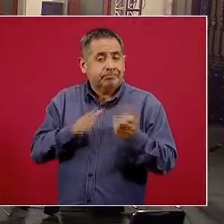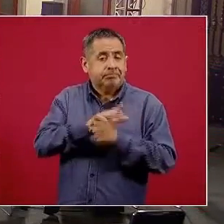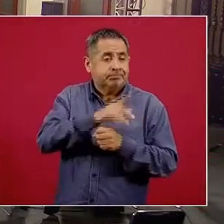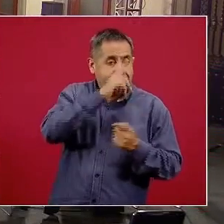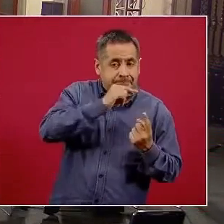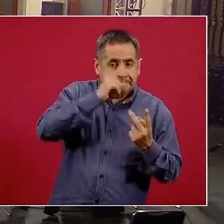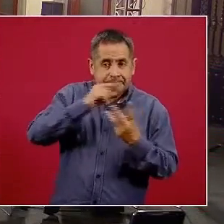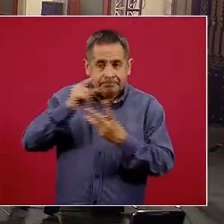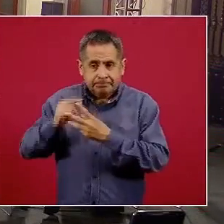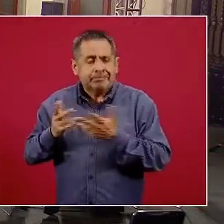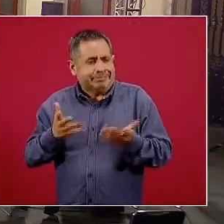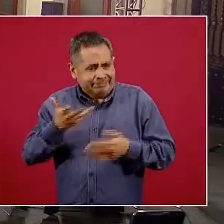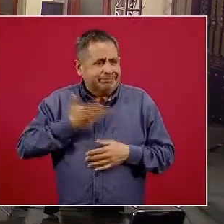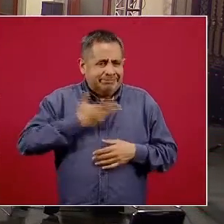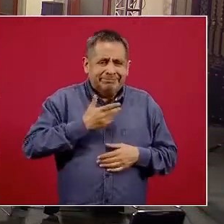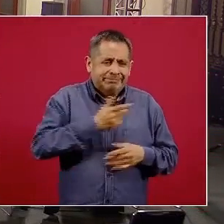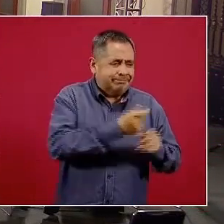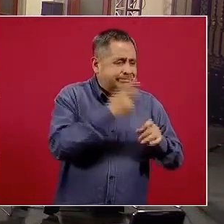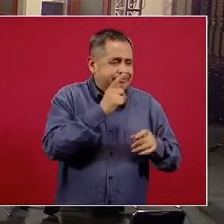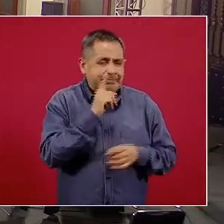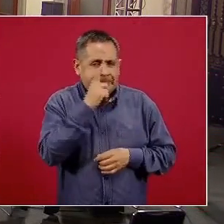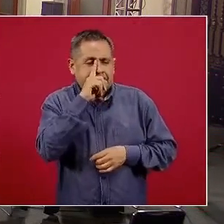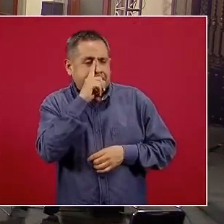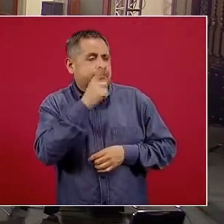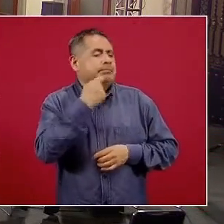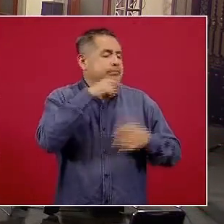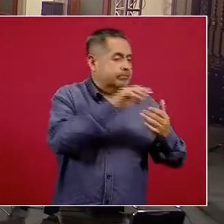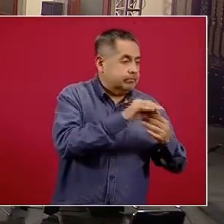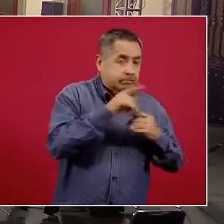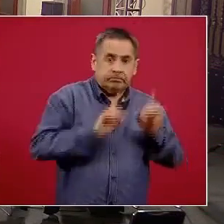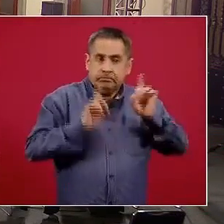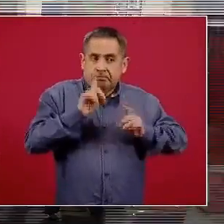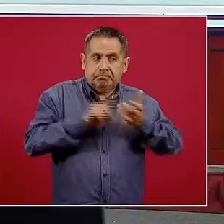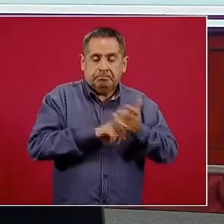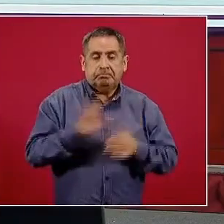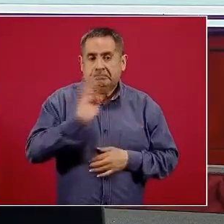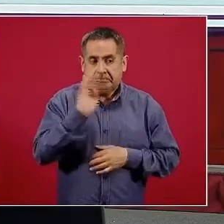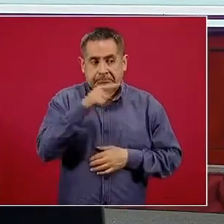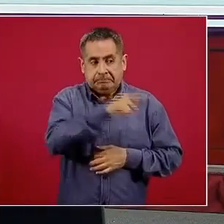de que existía una muestra, es decir, era un caso sospechoso al cual